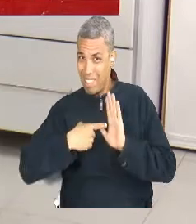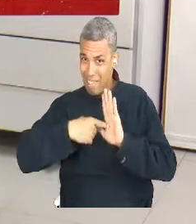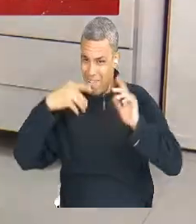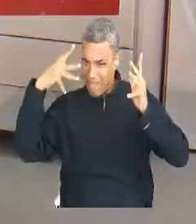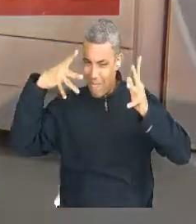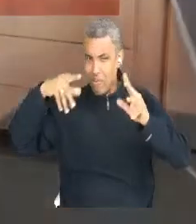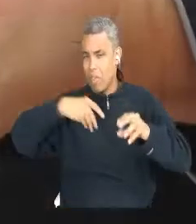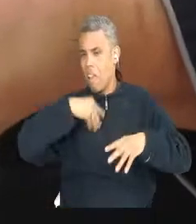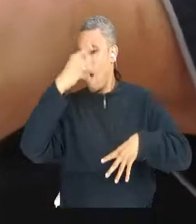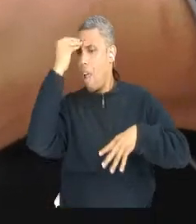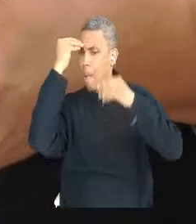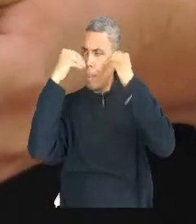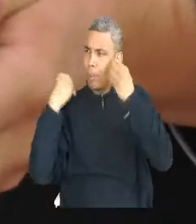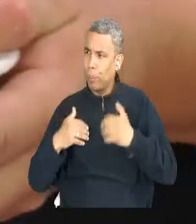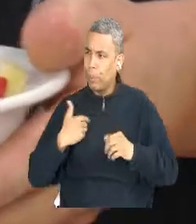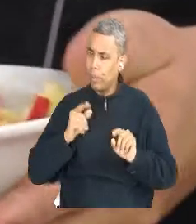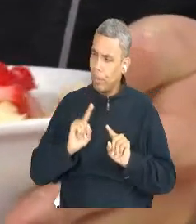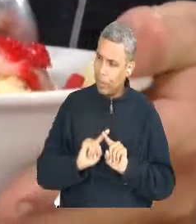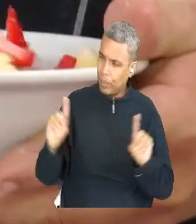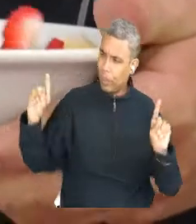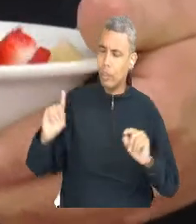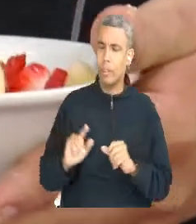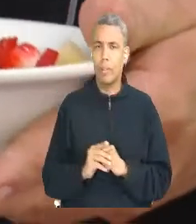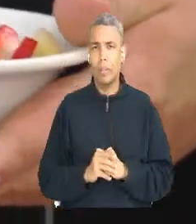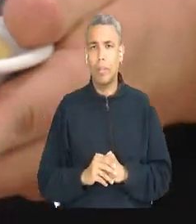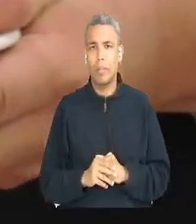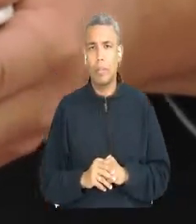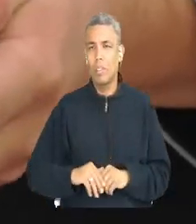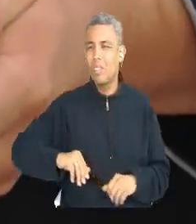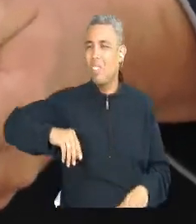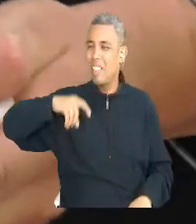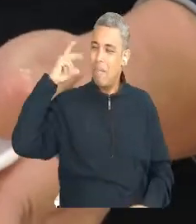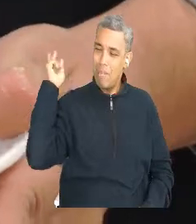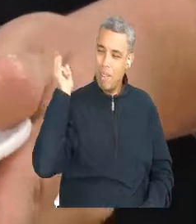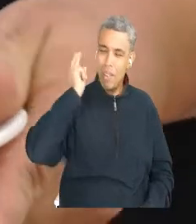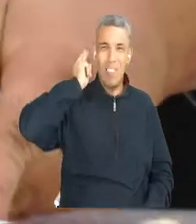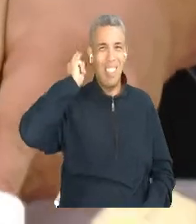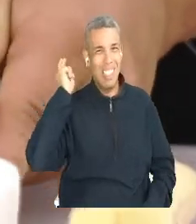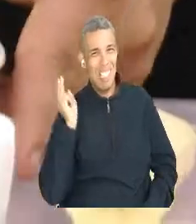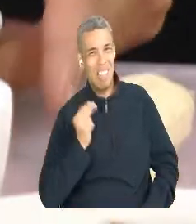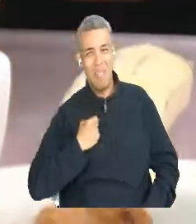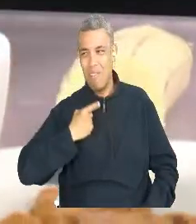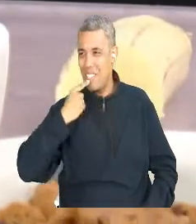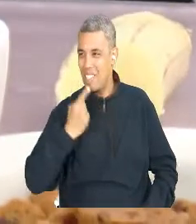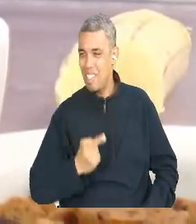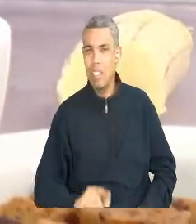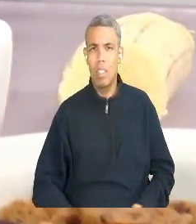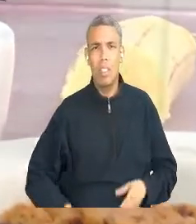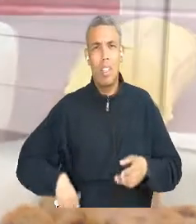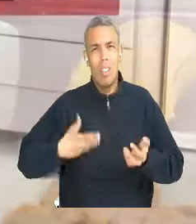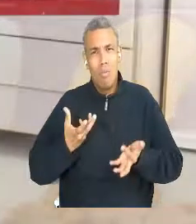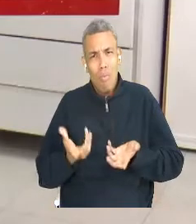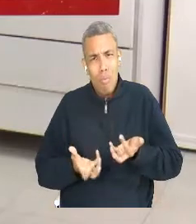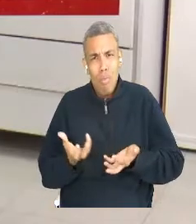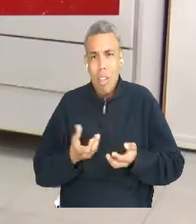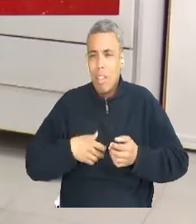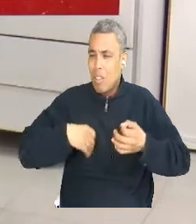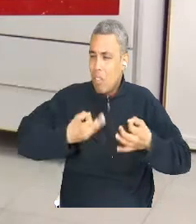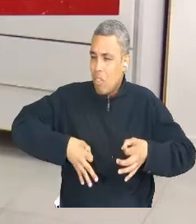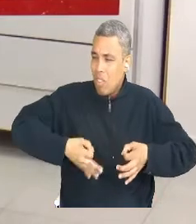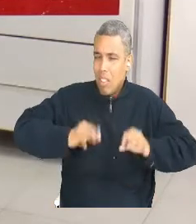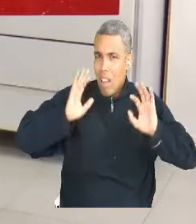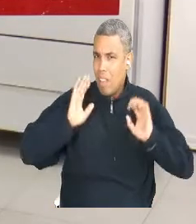diferente. Algo diferente. No me canso de decirle, Rochi, a los televidentes que cocinar es tan sencillo, ya todo está inventado,